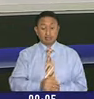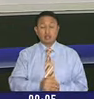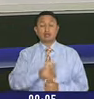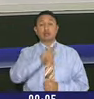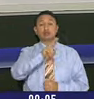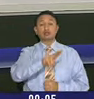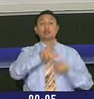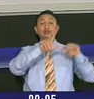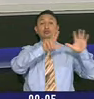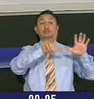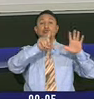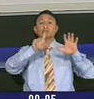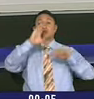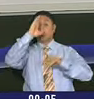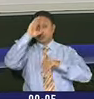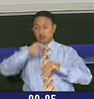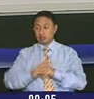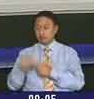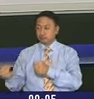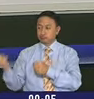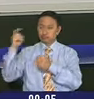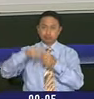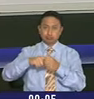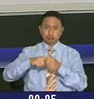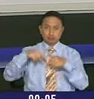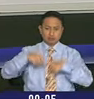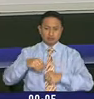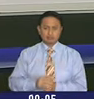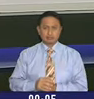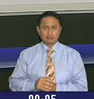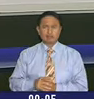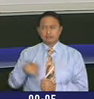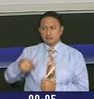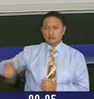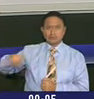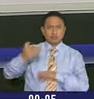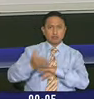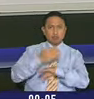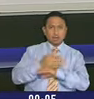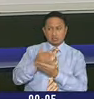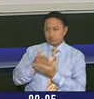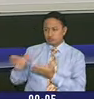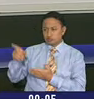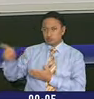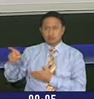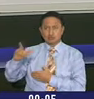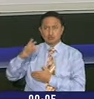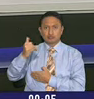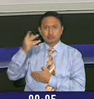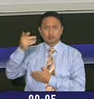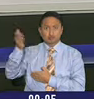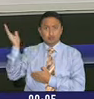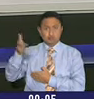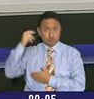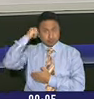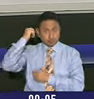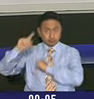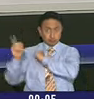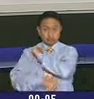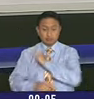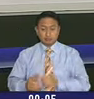de 286 uniformados a sus filas. Los gendarmes fueron separados por una serie de actos indisciplinarios,